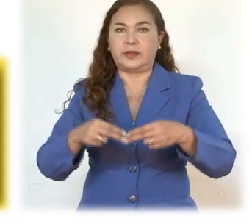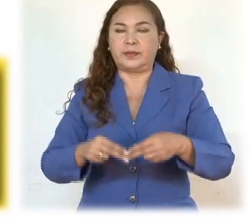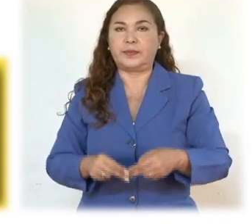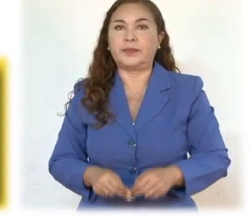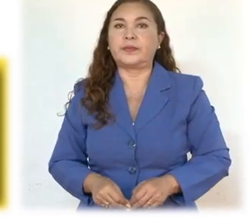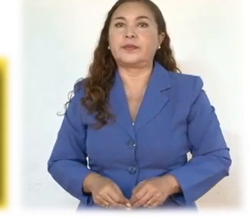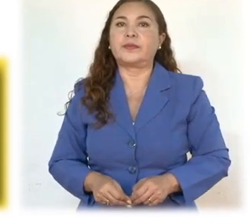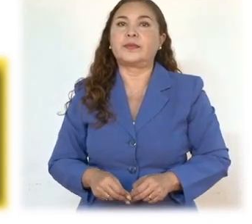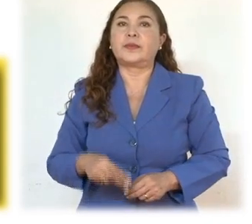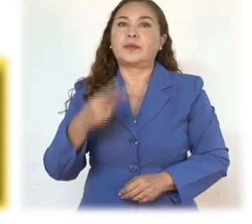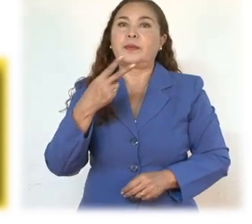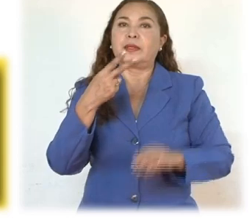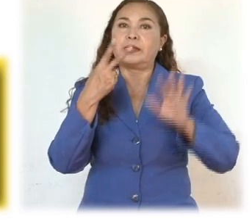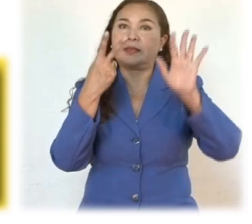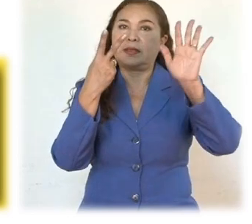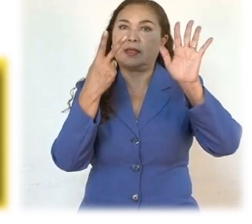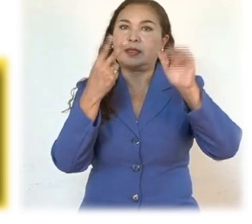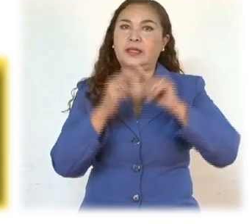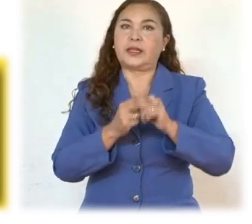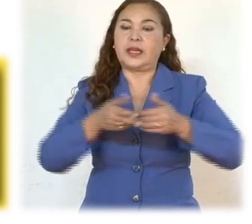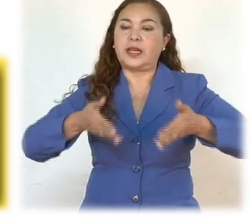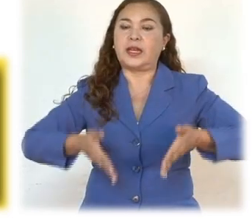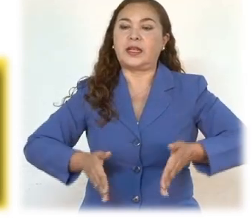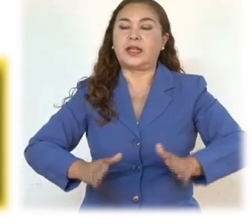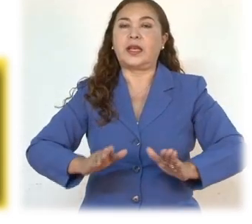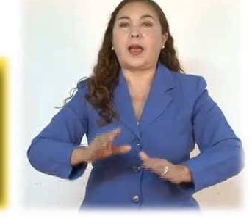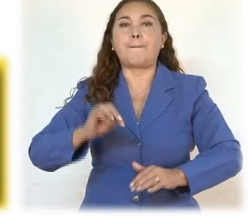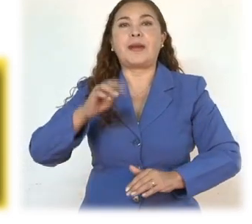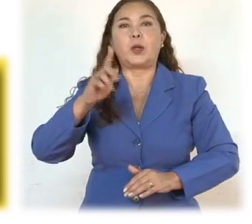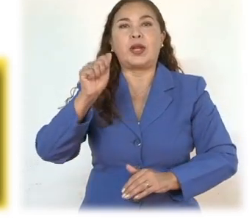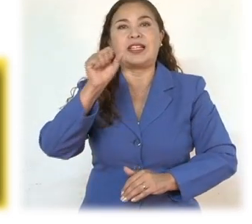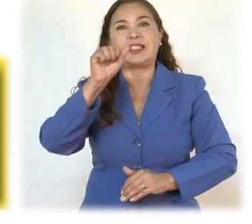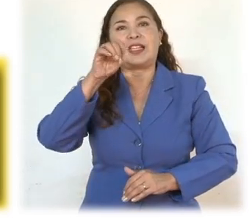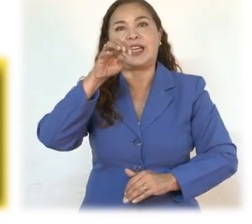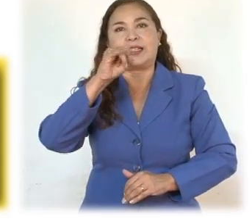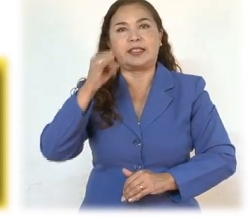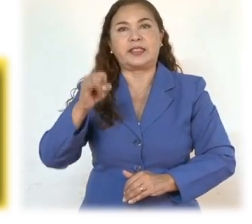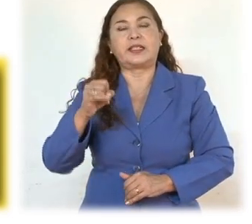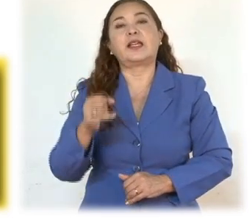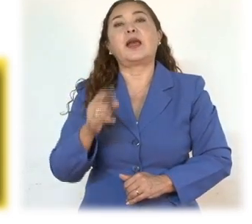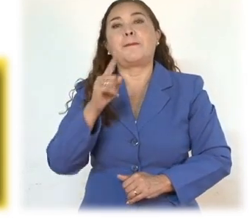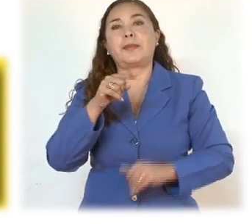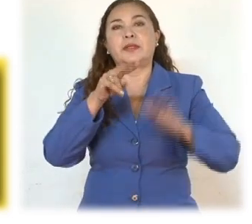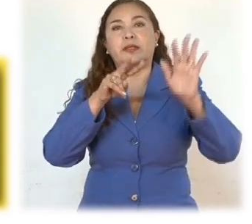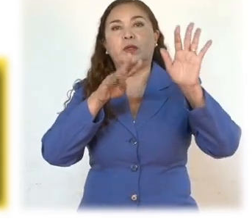Navidad día 27 natalicio deem Manuela sains